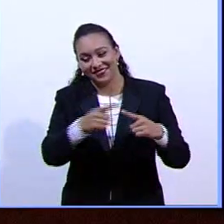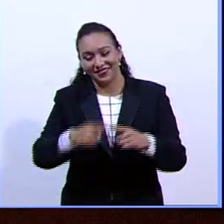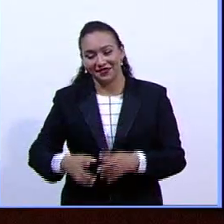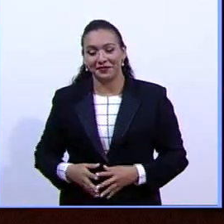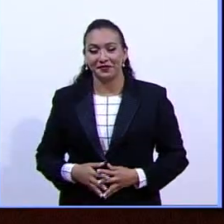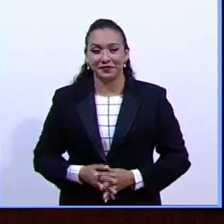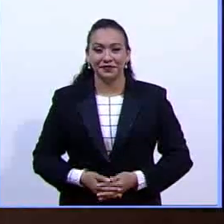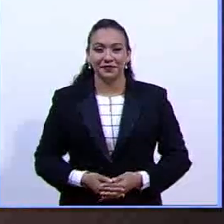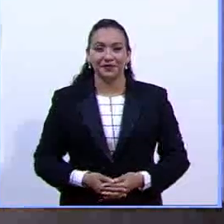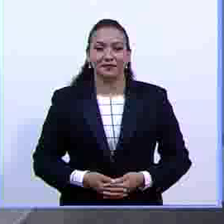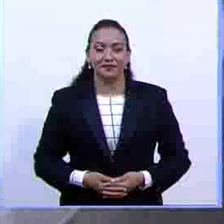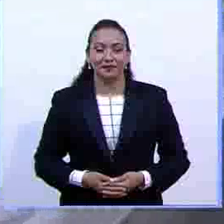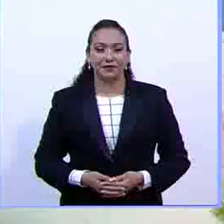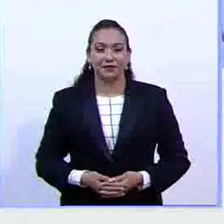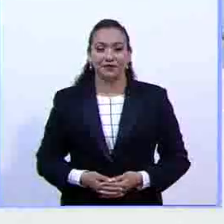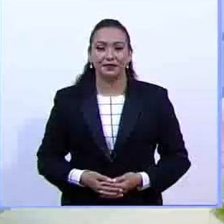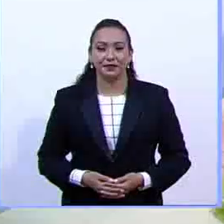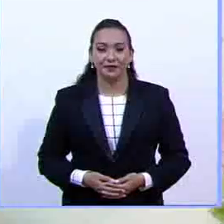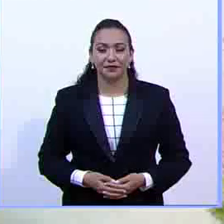materias.